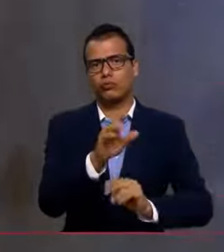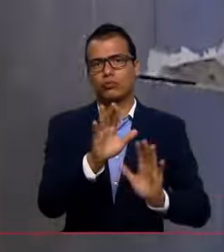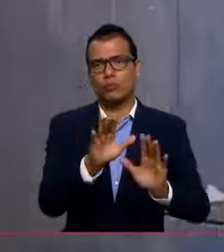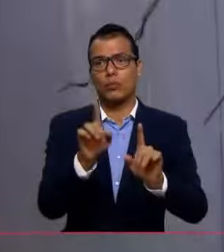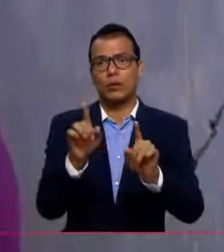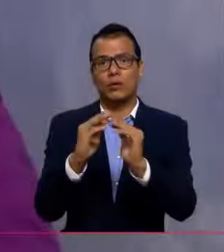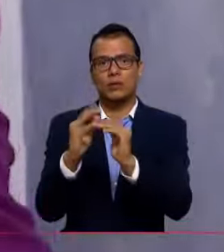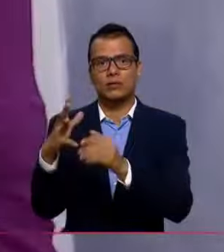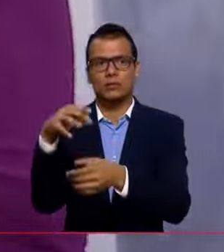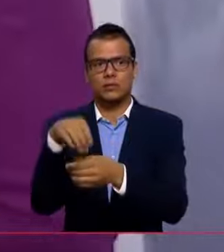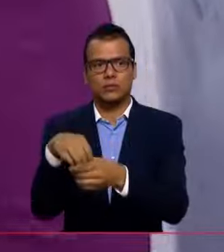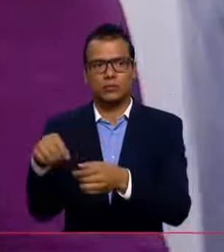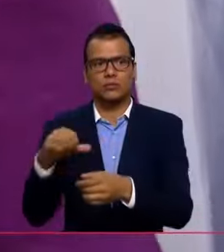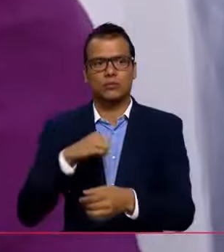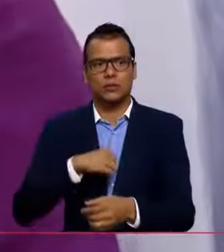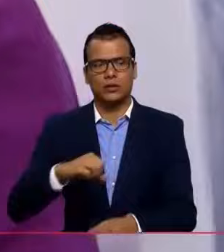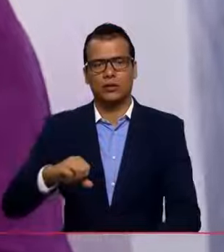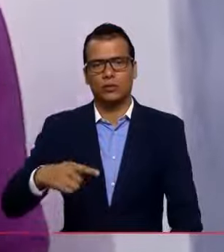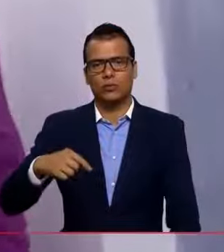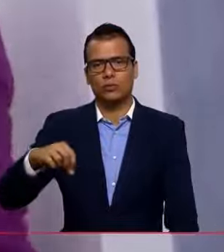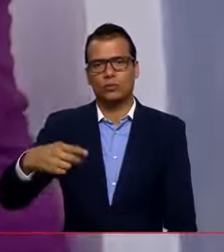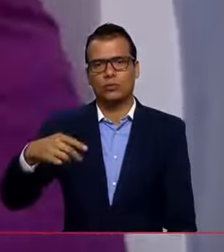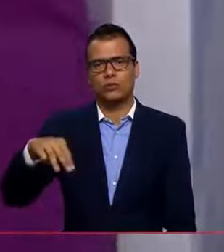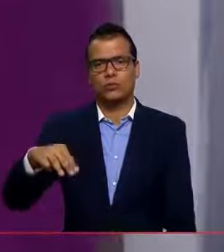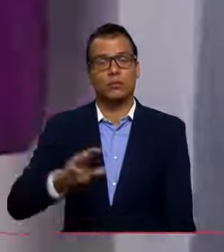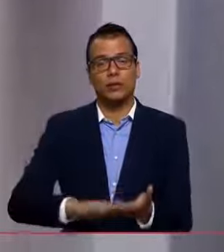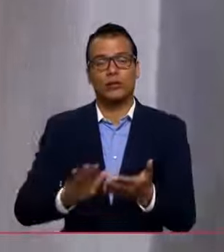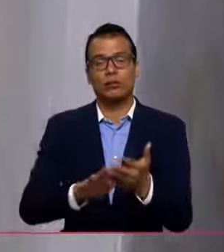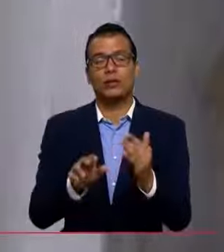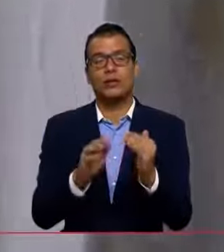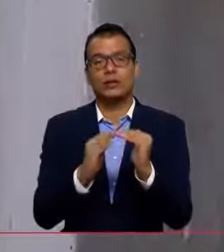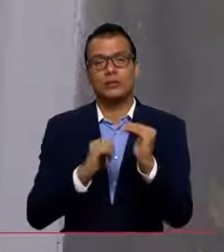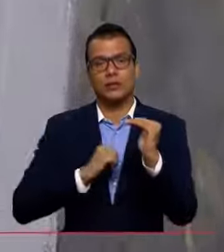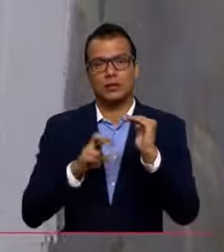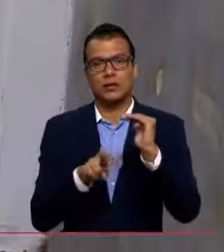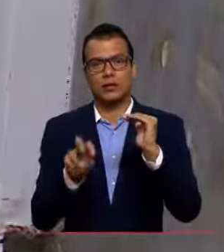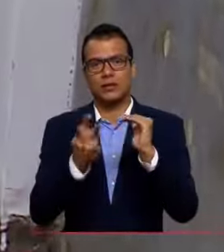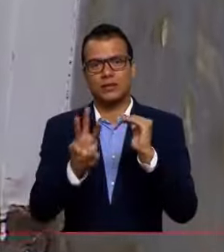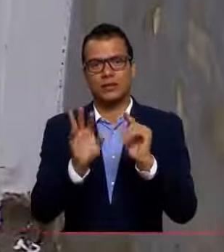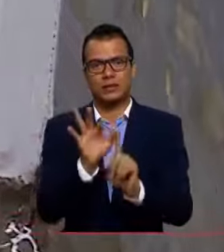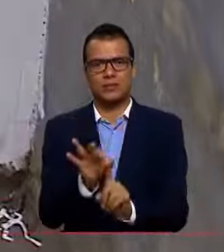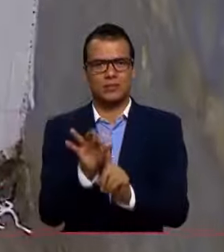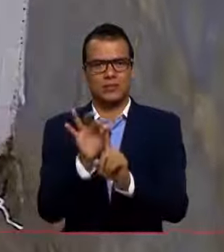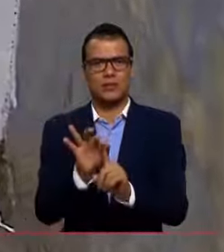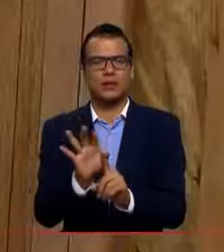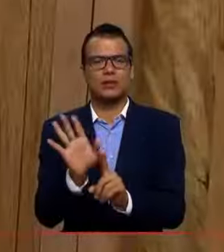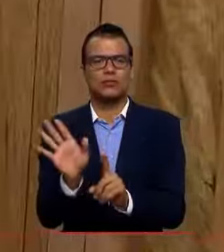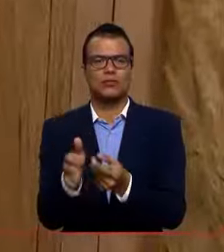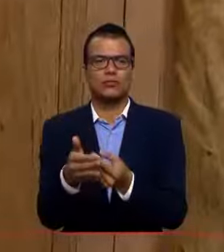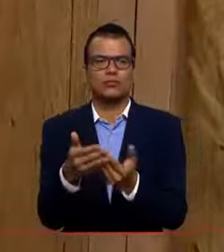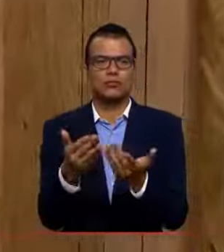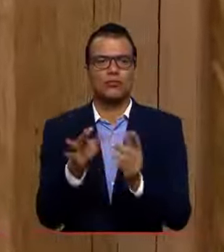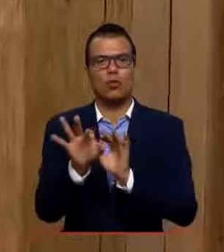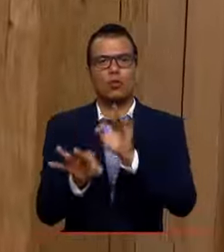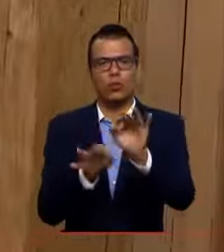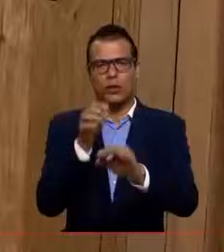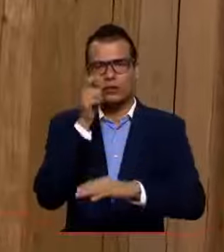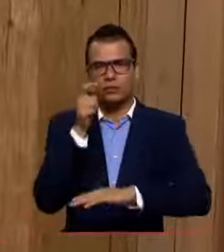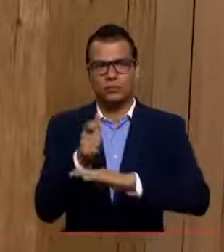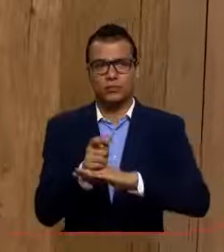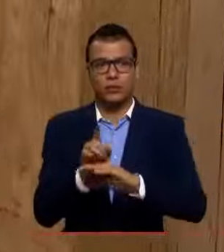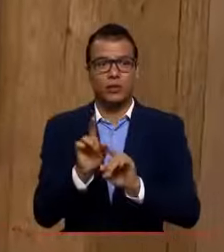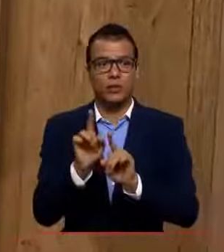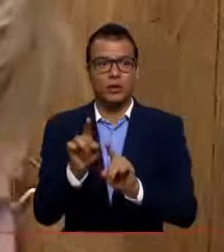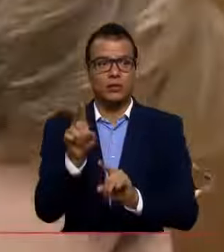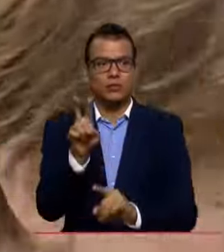está construido es un nivel 3 de protección y estos niveles, pues digamos que no son